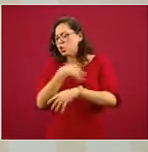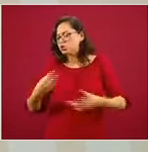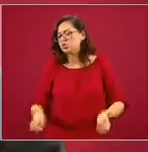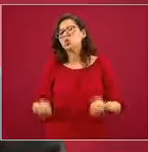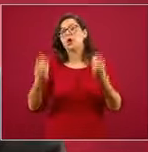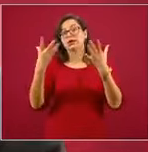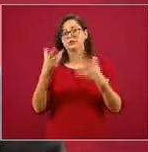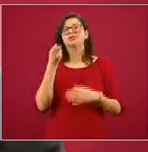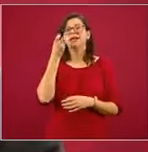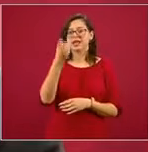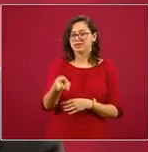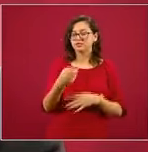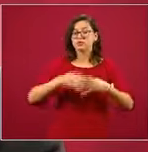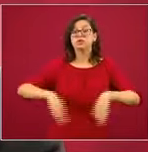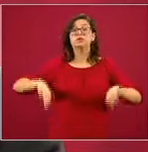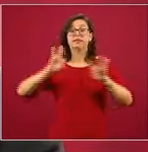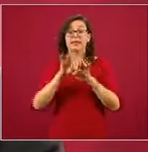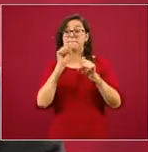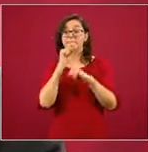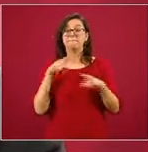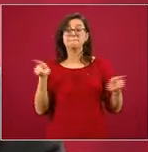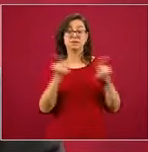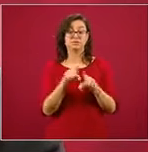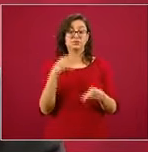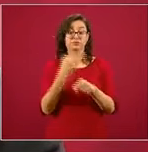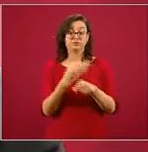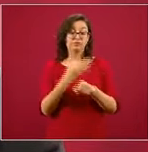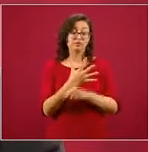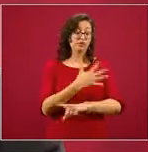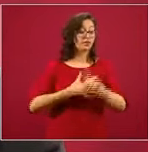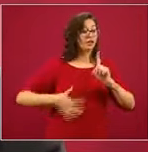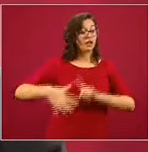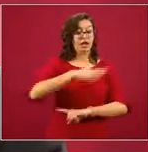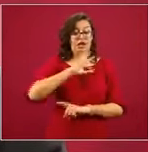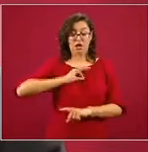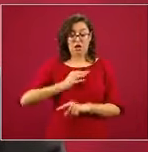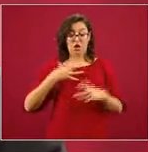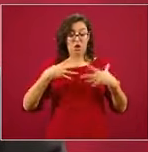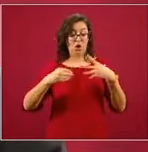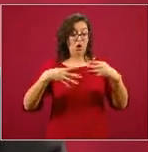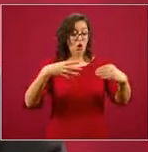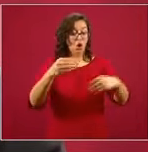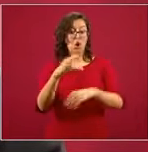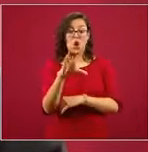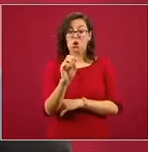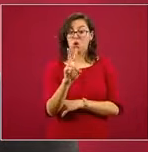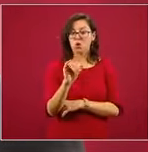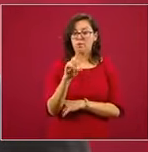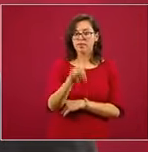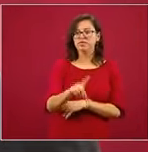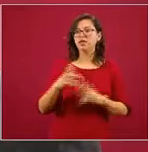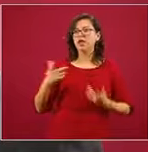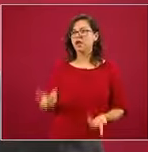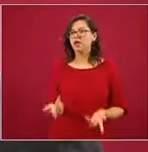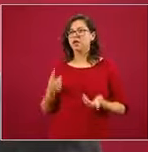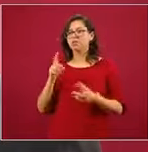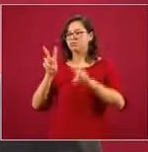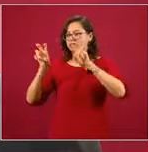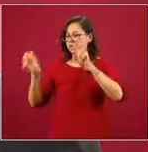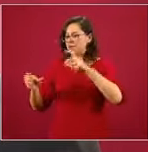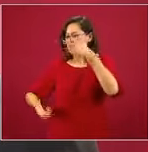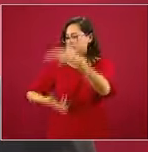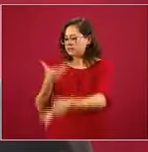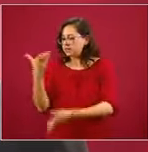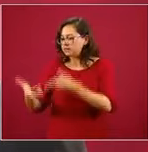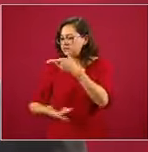COVID, en el contexto de la epidemia de COVID, ¿qué ha hecho el Gobierno de México para continuar los servicios